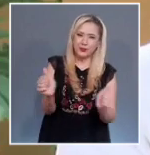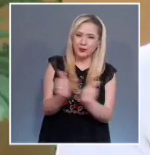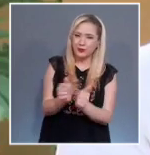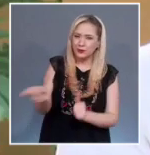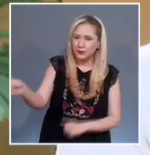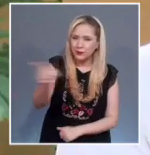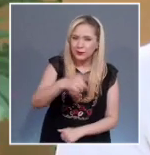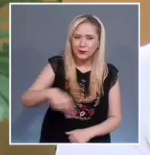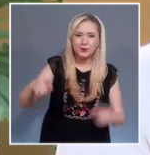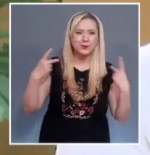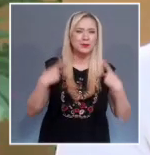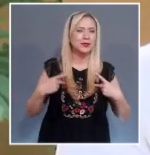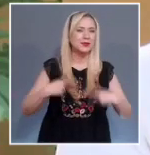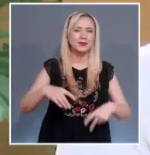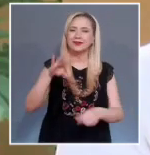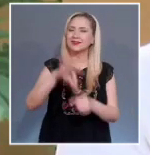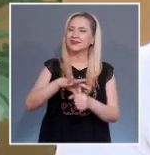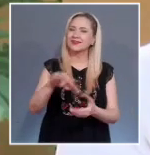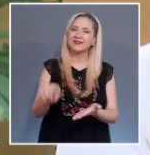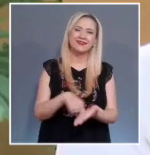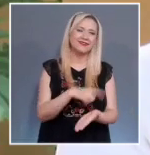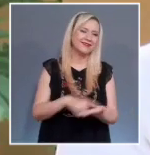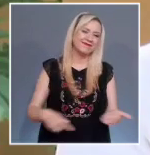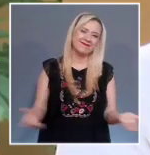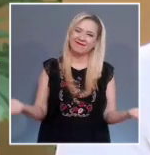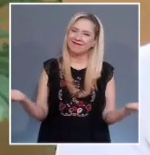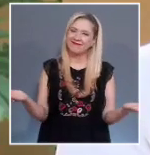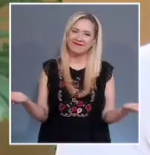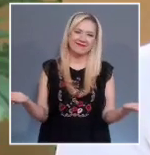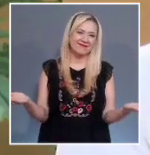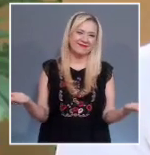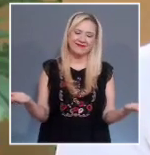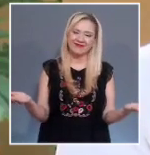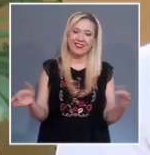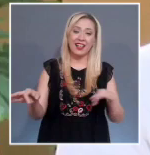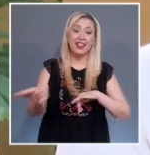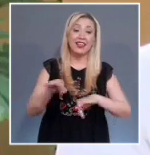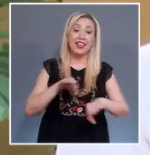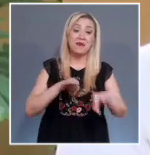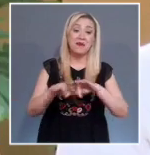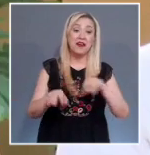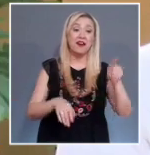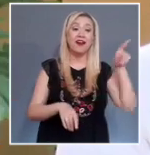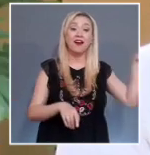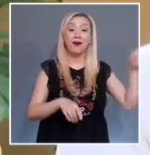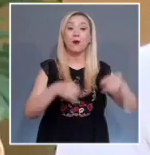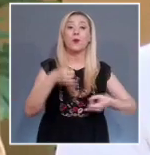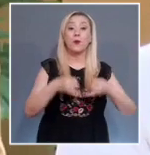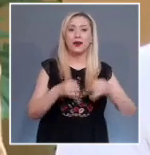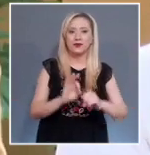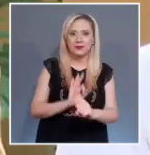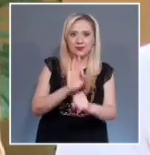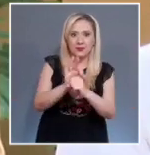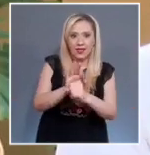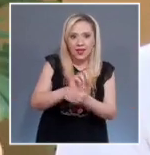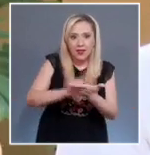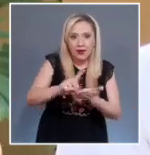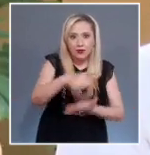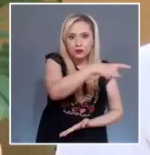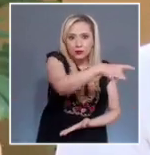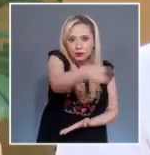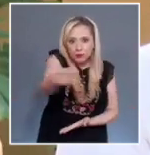chamba fundamental de los jueces constitucionales es justo proteger los derechos de las personas, incluso cuando